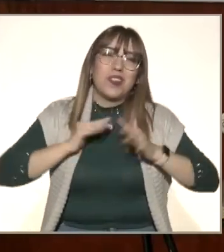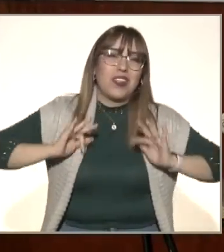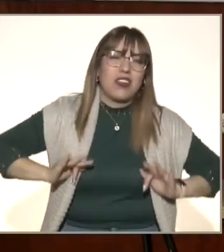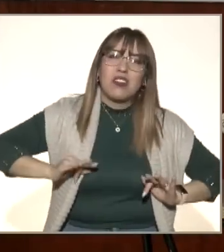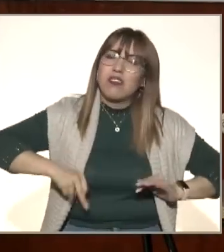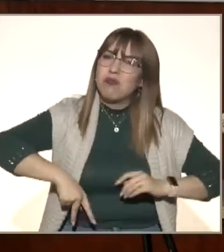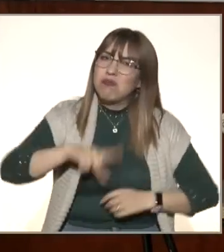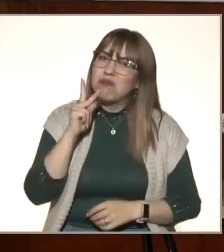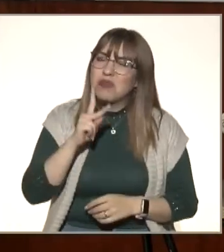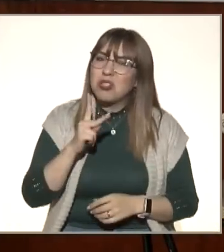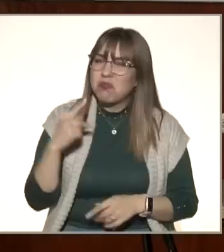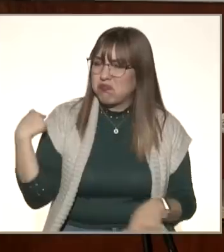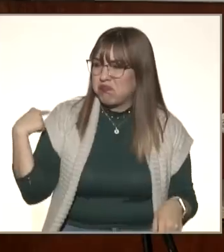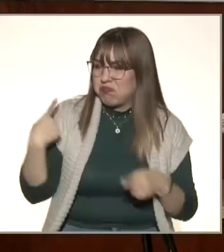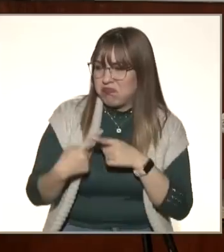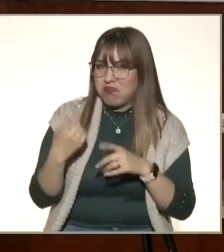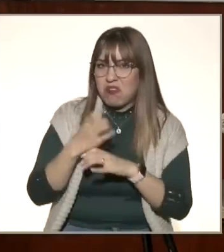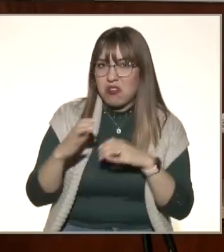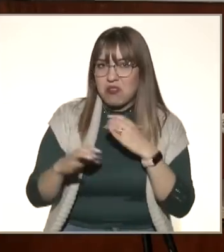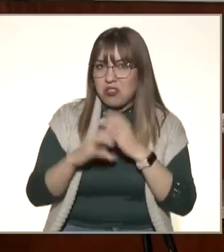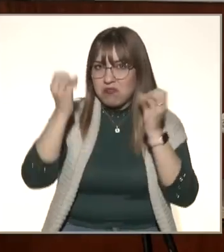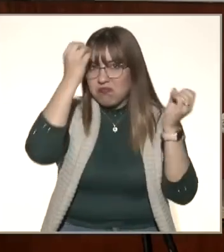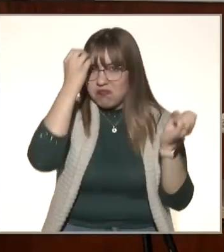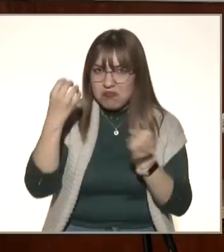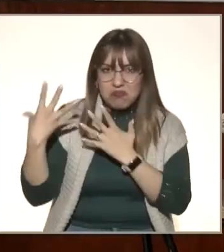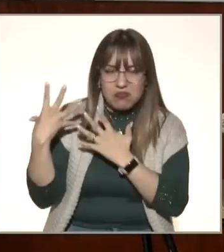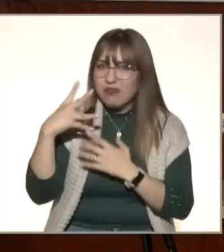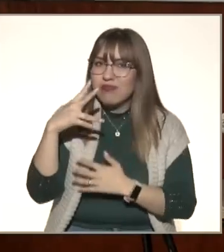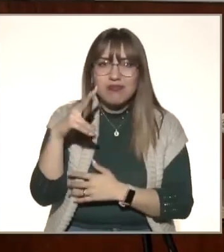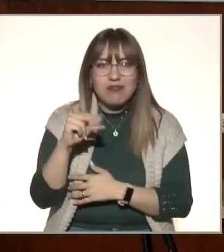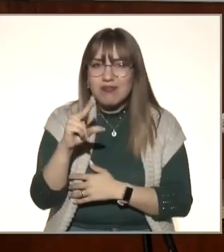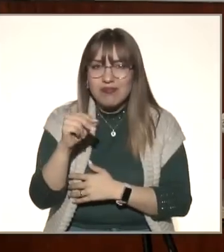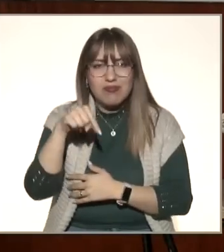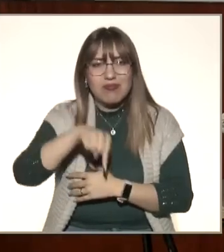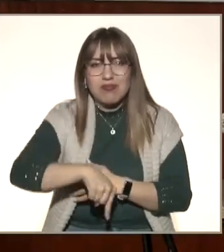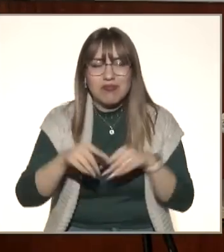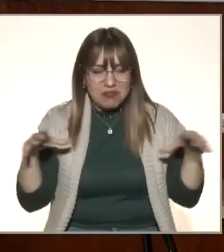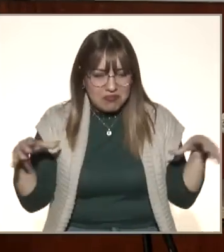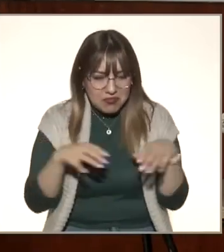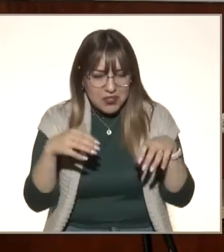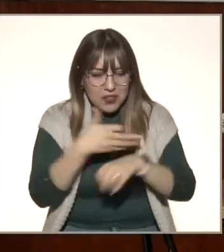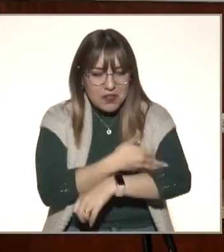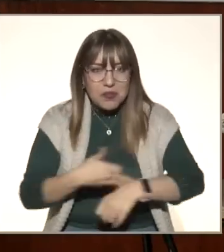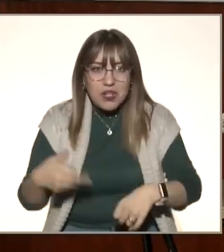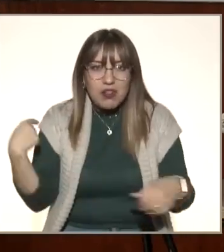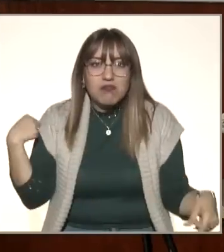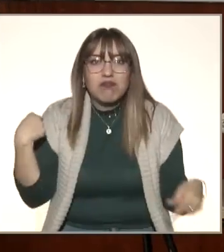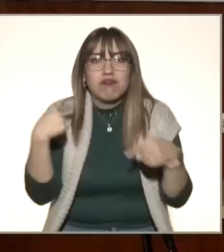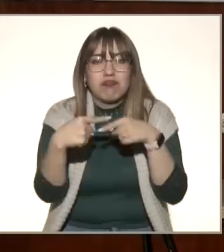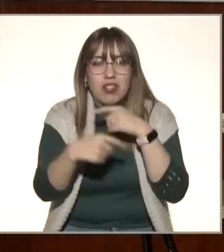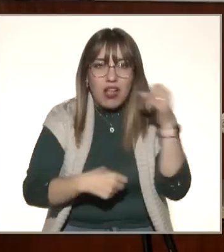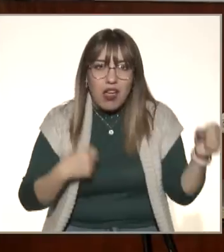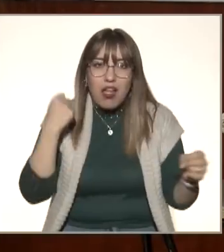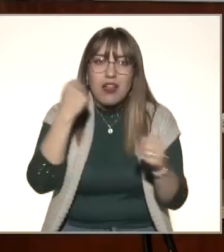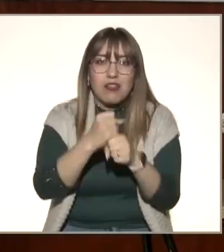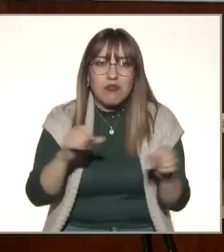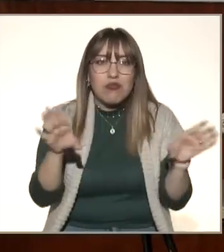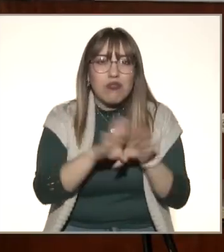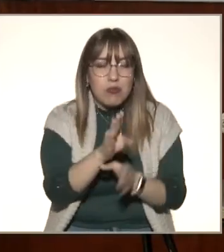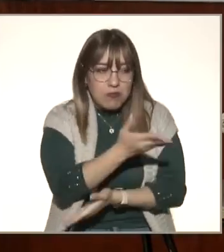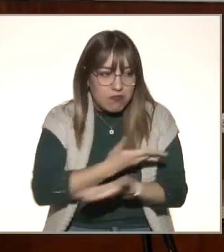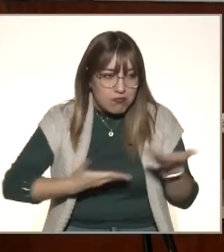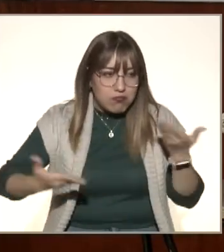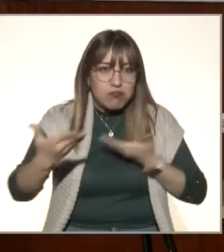que tenemos que olvidar todo lo que hemos vivido, cuando en realidad esto es el resultado de la convivencia que hemos tenido a lo largo no solamente del año,